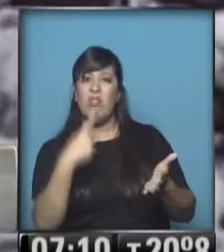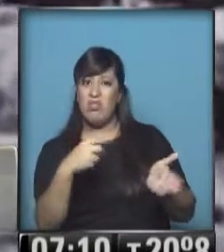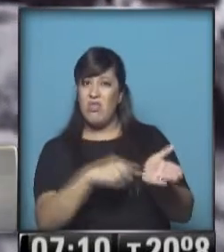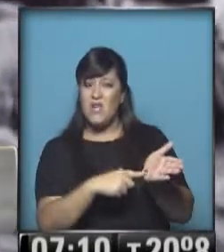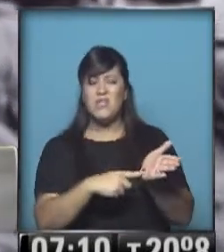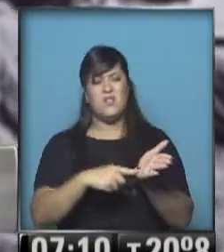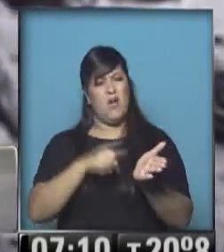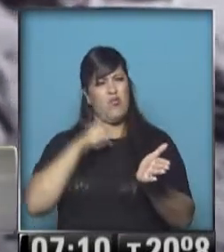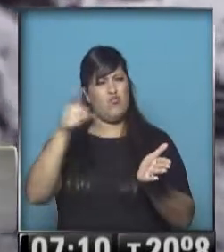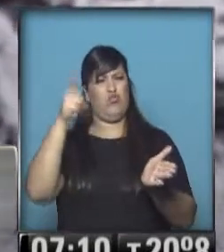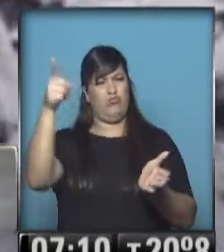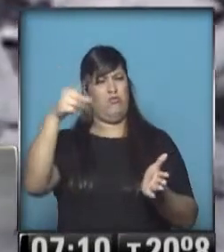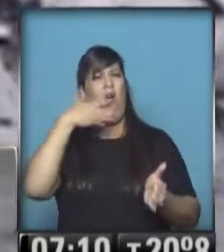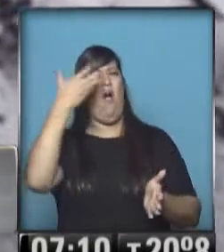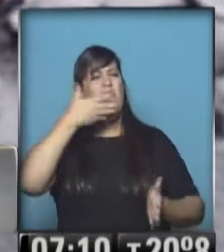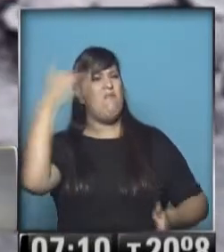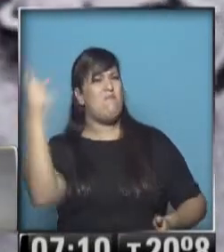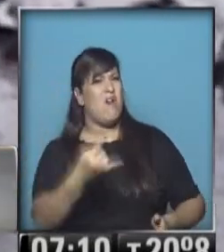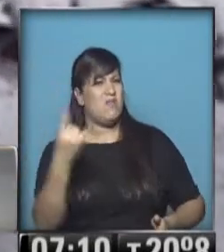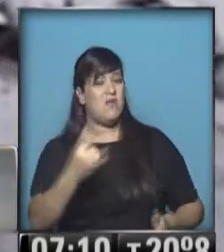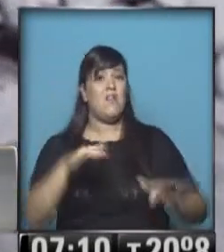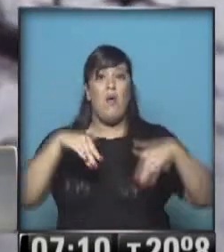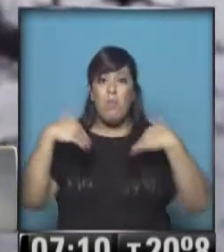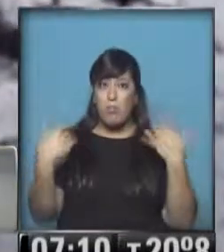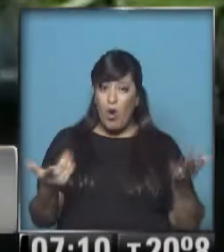acusa de que incurrió en calumnias. Por esas razones que